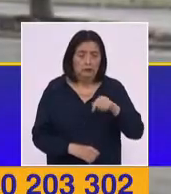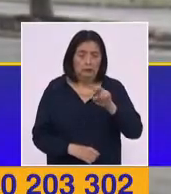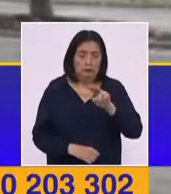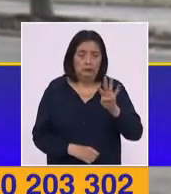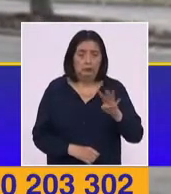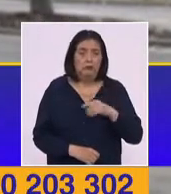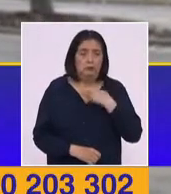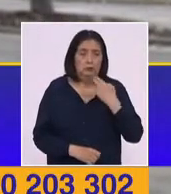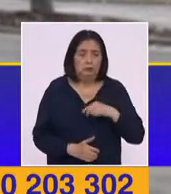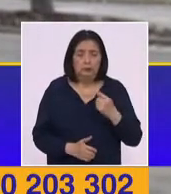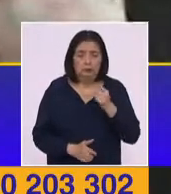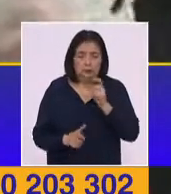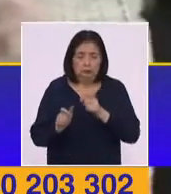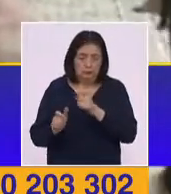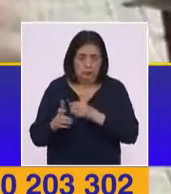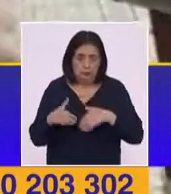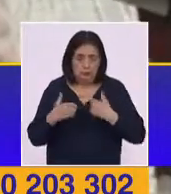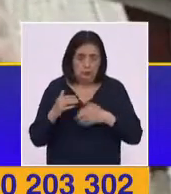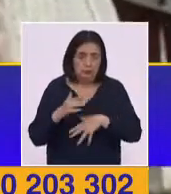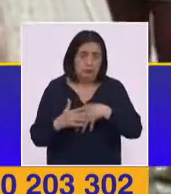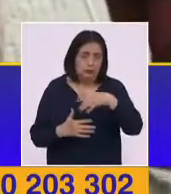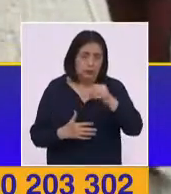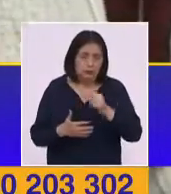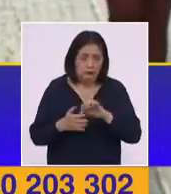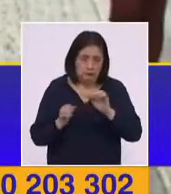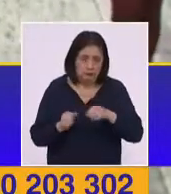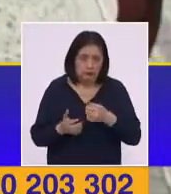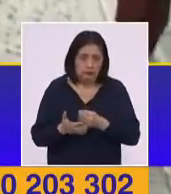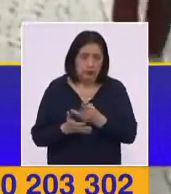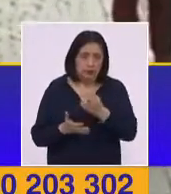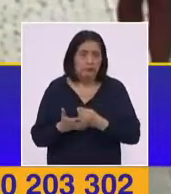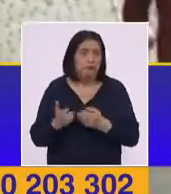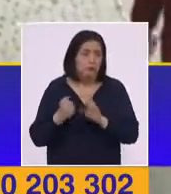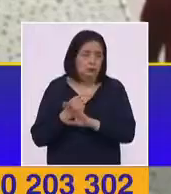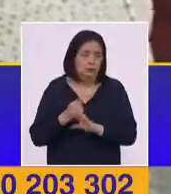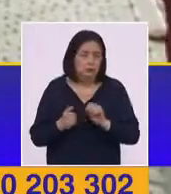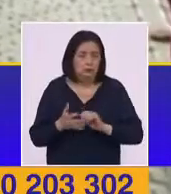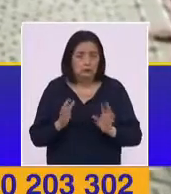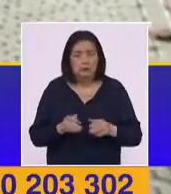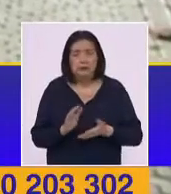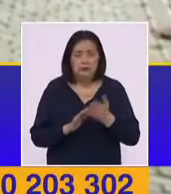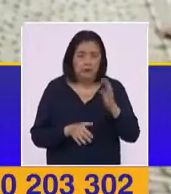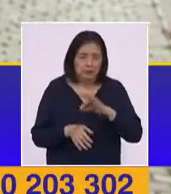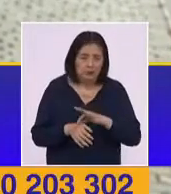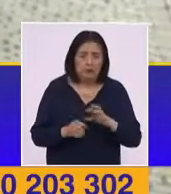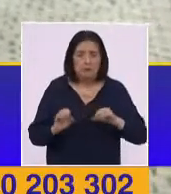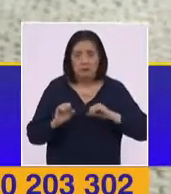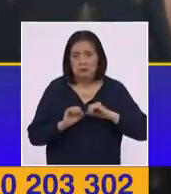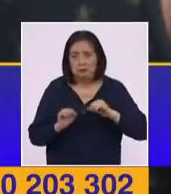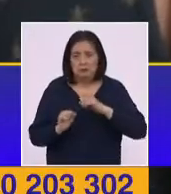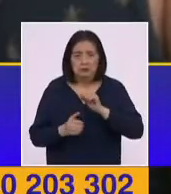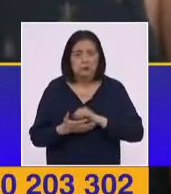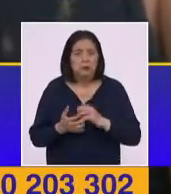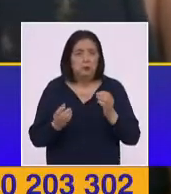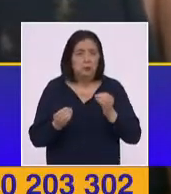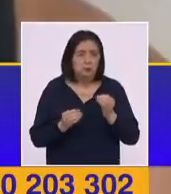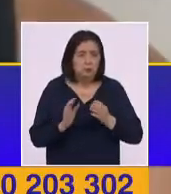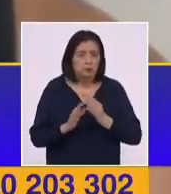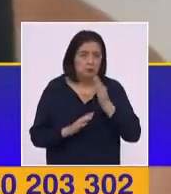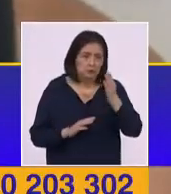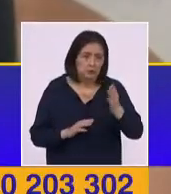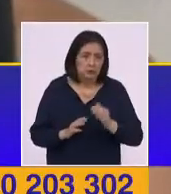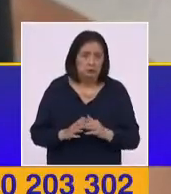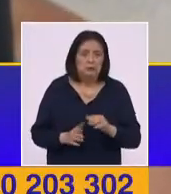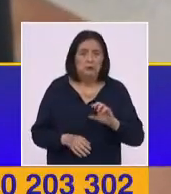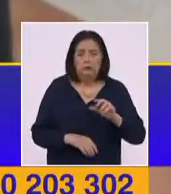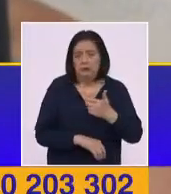esta población solo podrá salir de su vivienda para hacer compras básicas, ir al médico, hacer ejercicio al aire libre o acudir a los centros